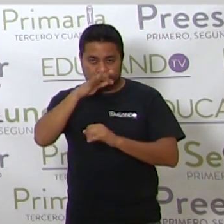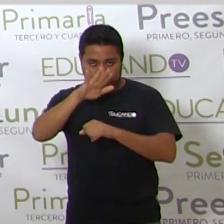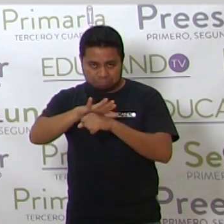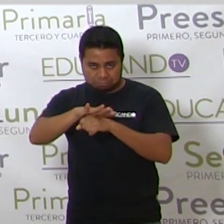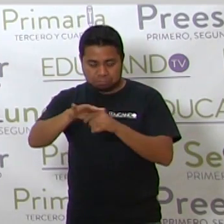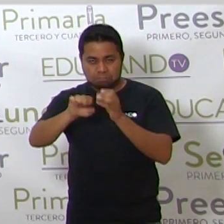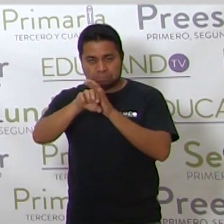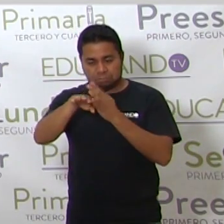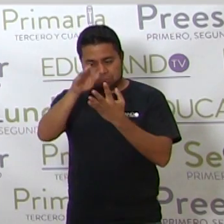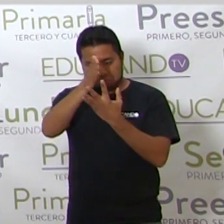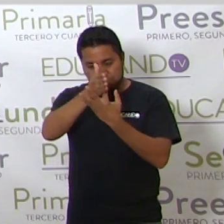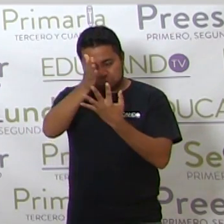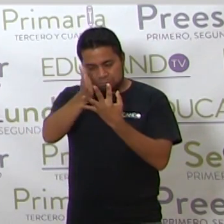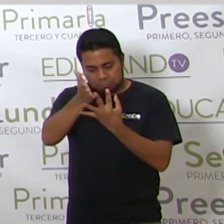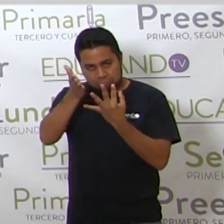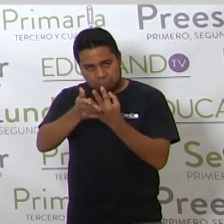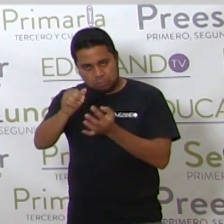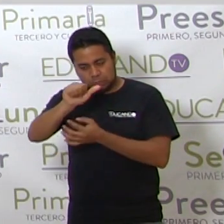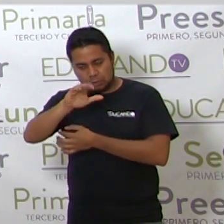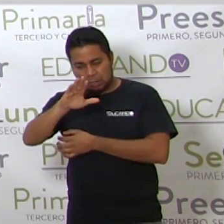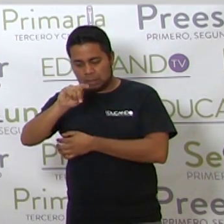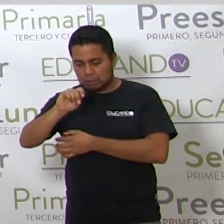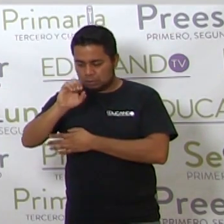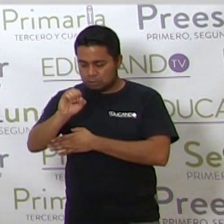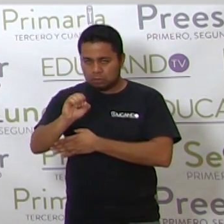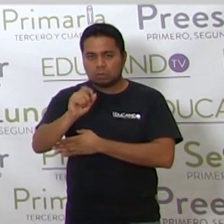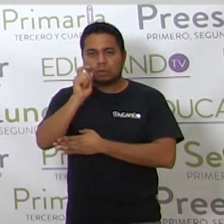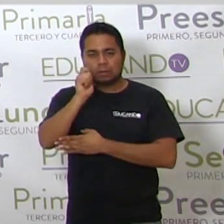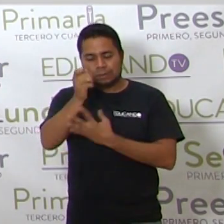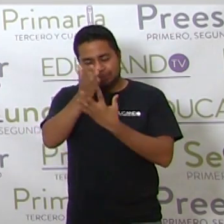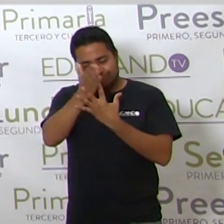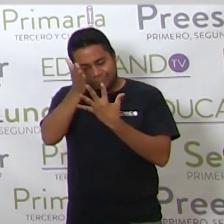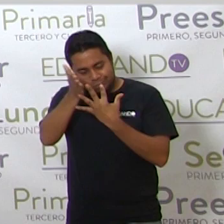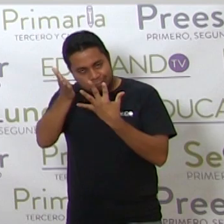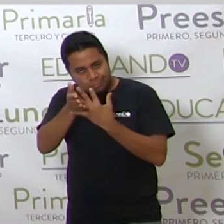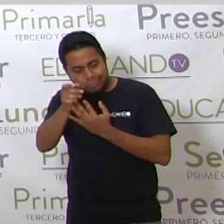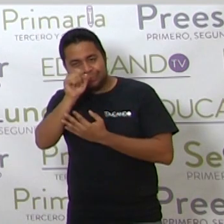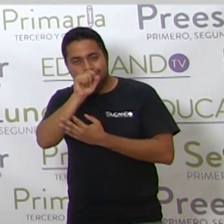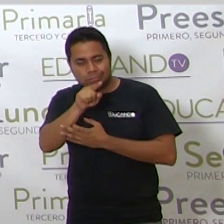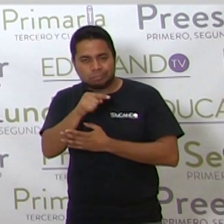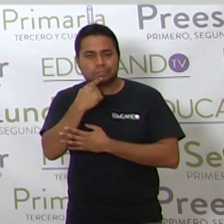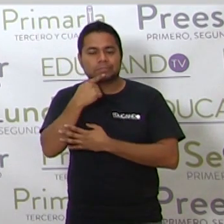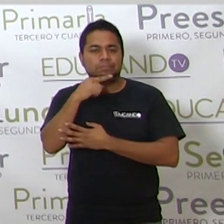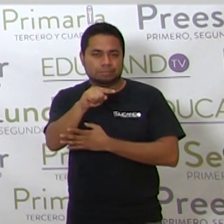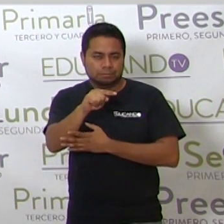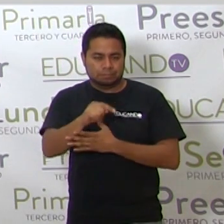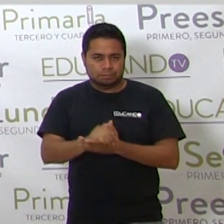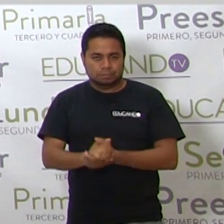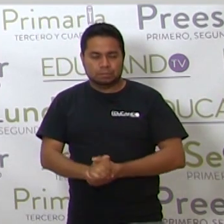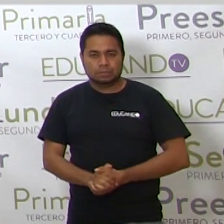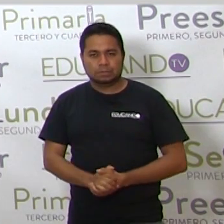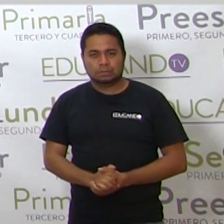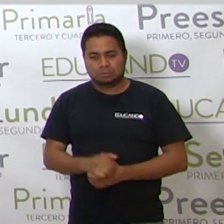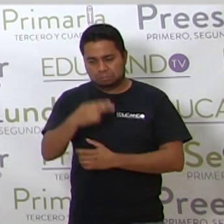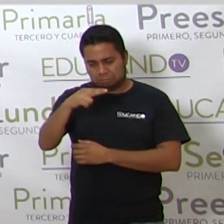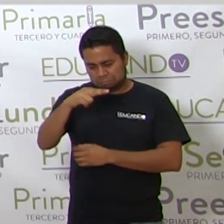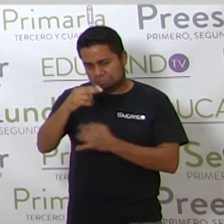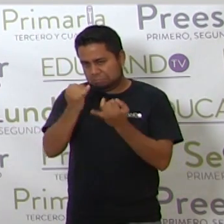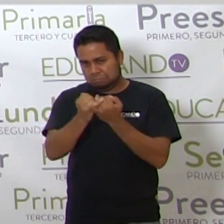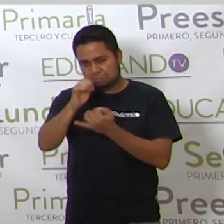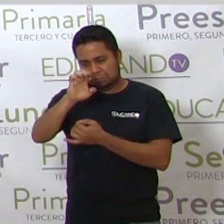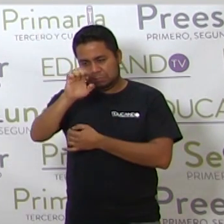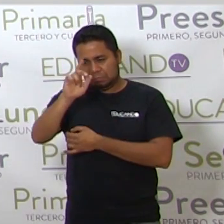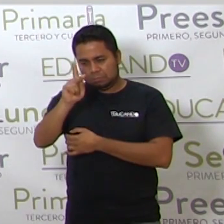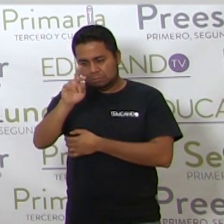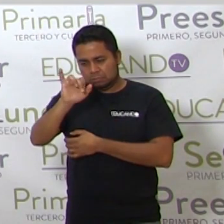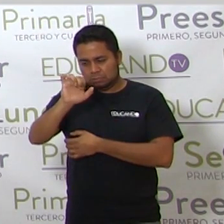los episodios bien van a ser también conocidos como actos